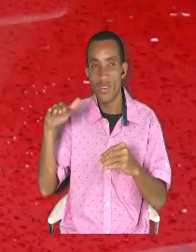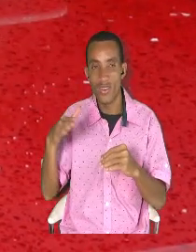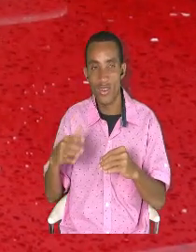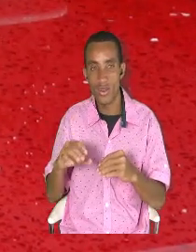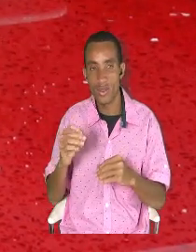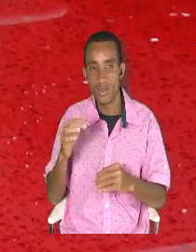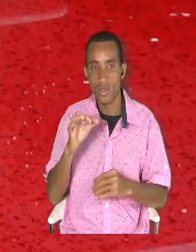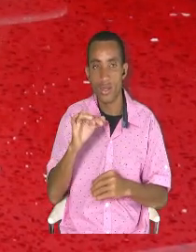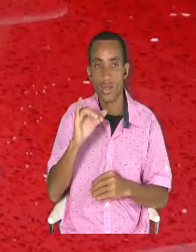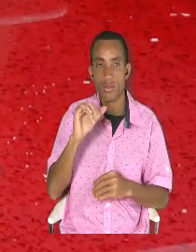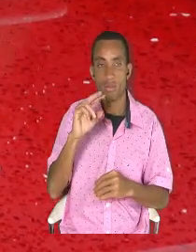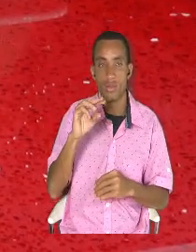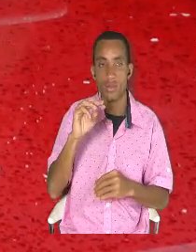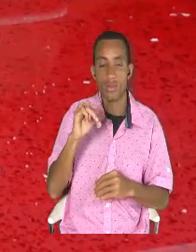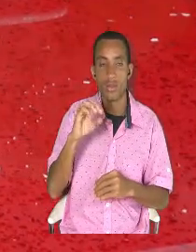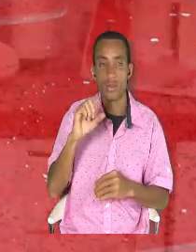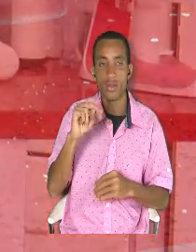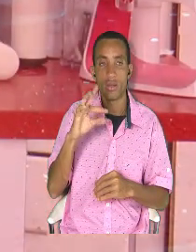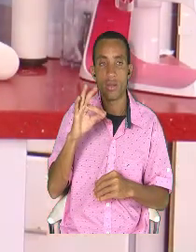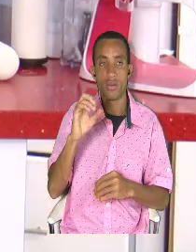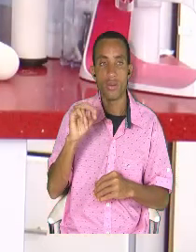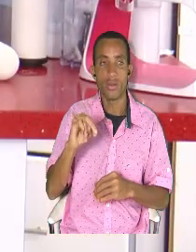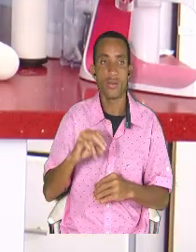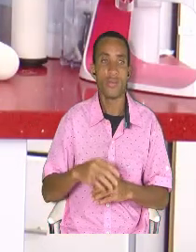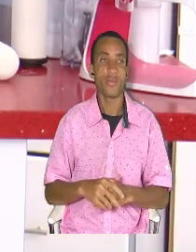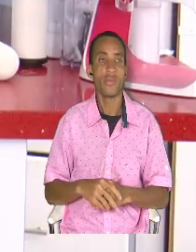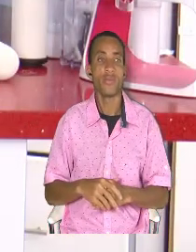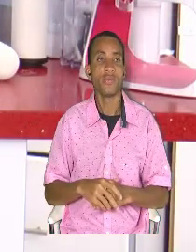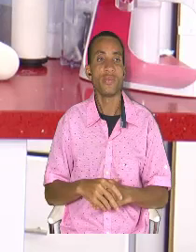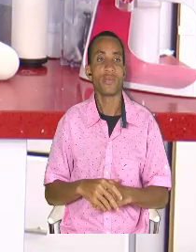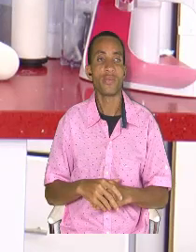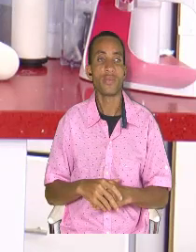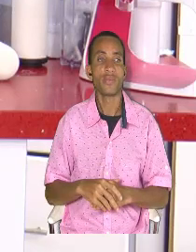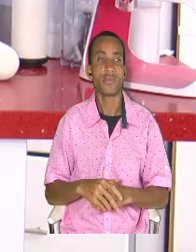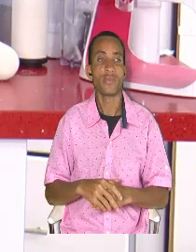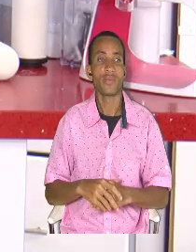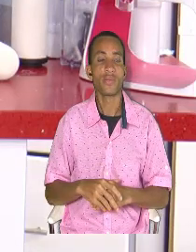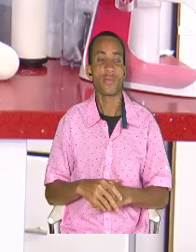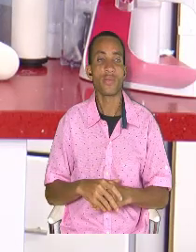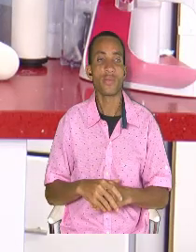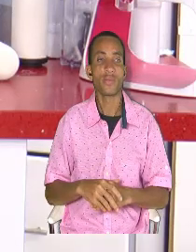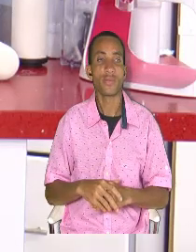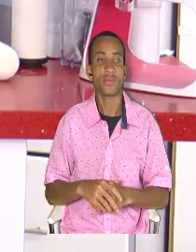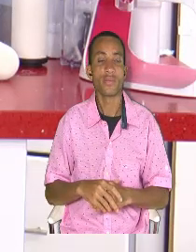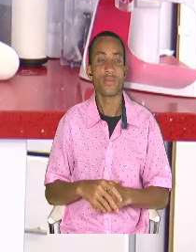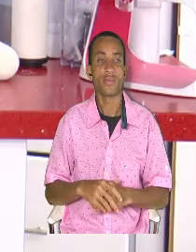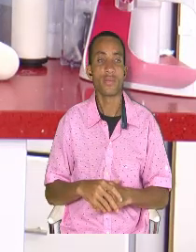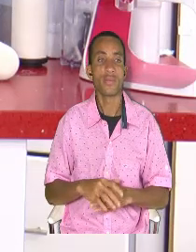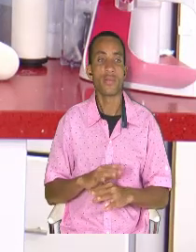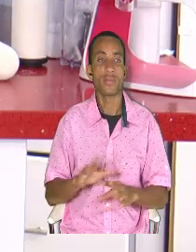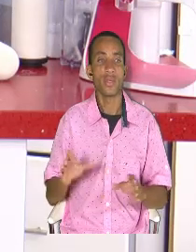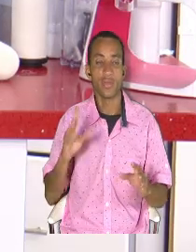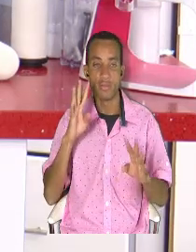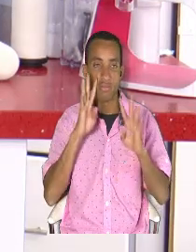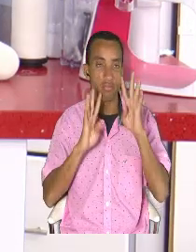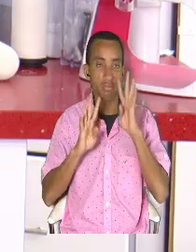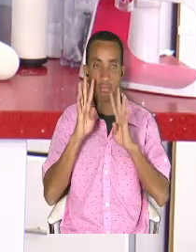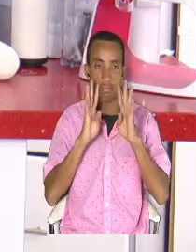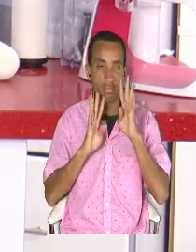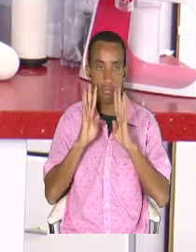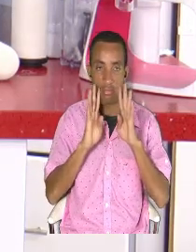vamos a colocarlas por aquí. Ok. Esas tiritas de pimentón. Y ya ahí viene nuestra decoración.